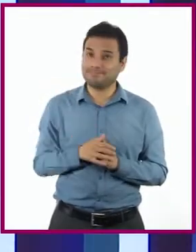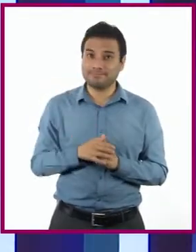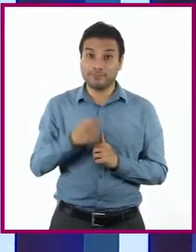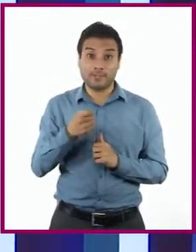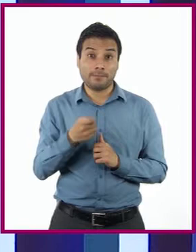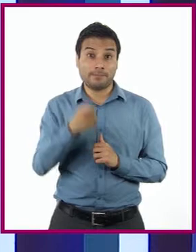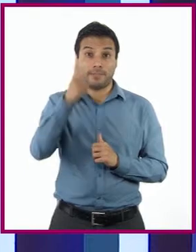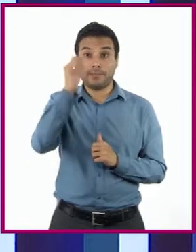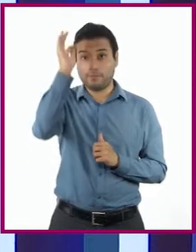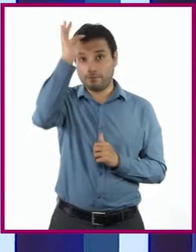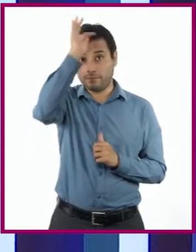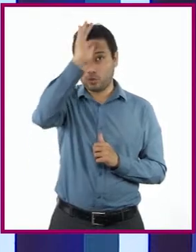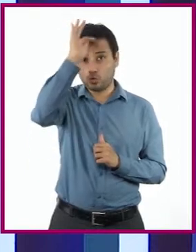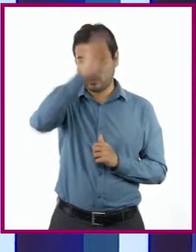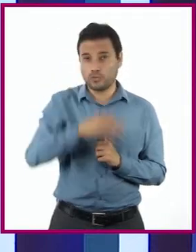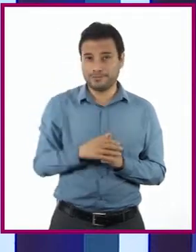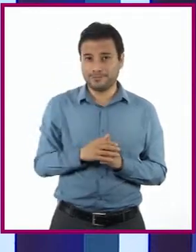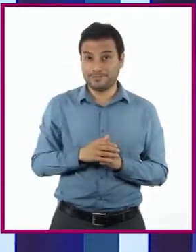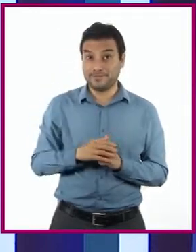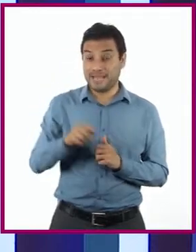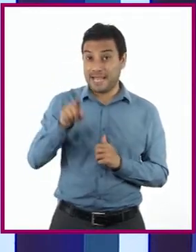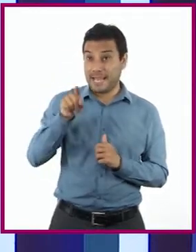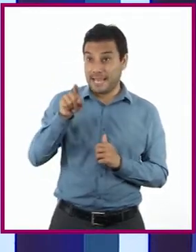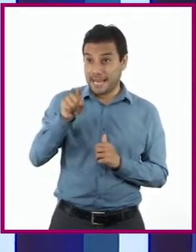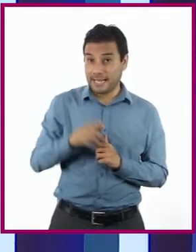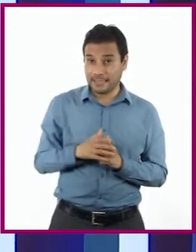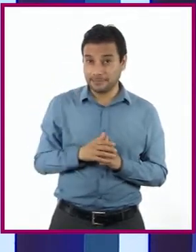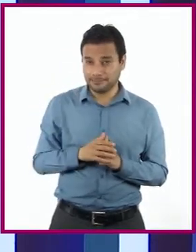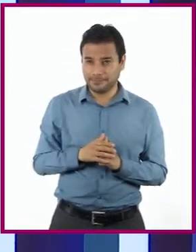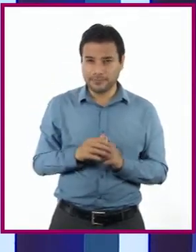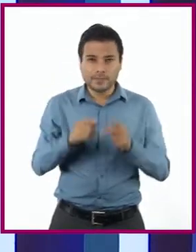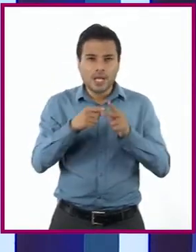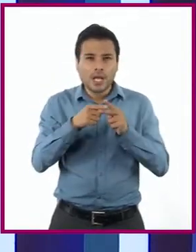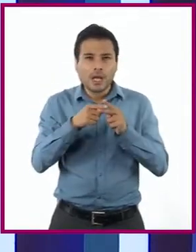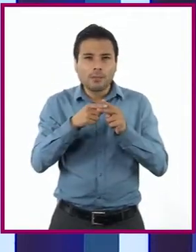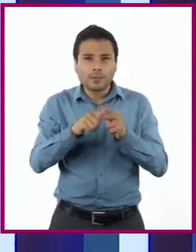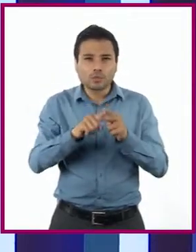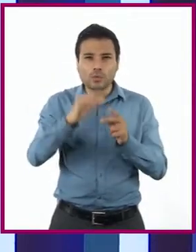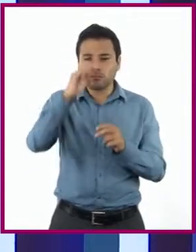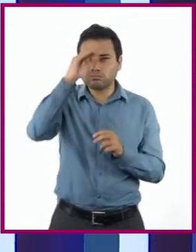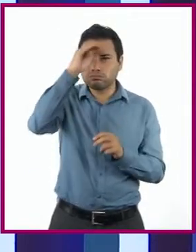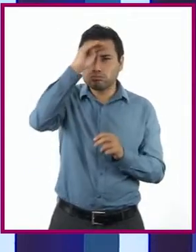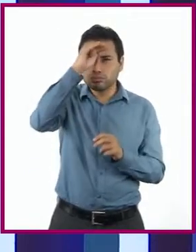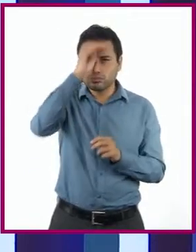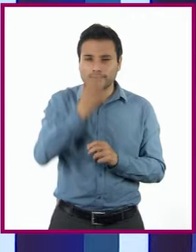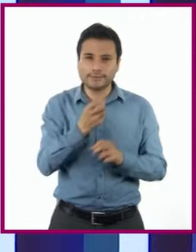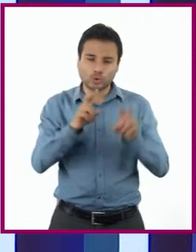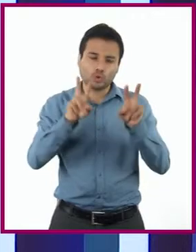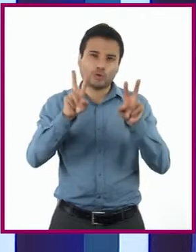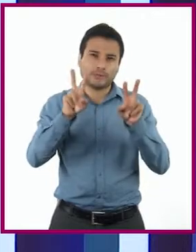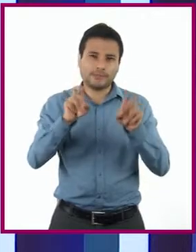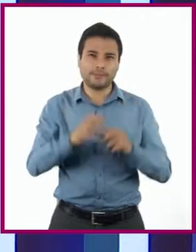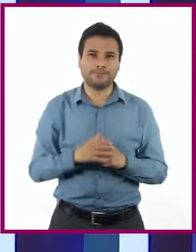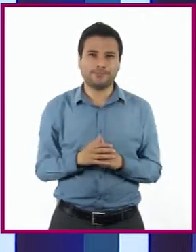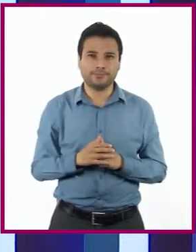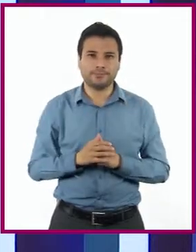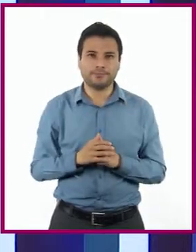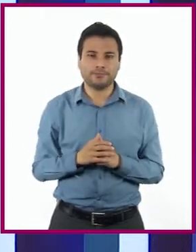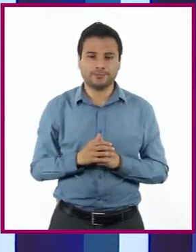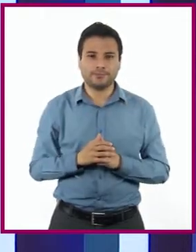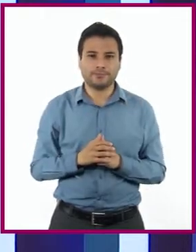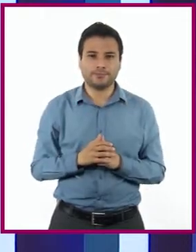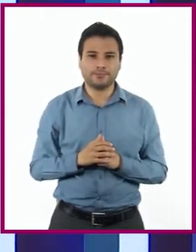primer filósofo a quien se le atribuye el comenzar a pensar en este tema. En el siglo